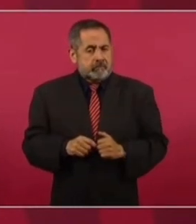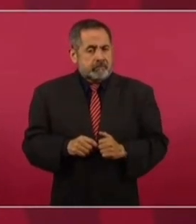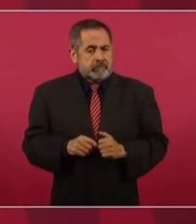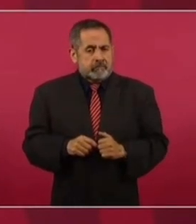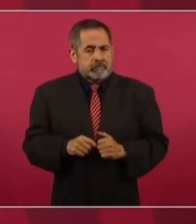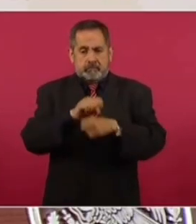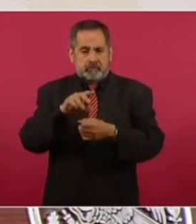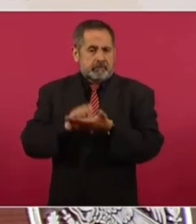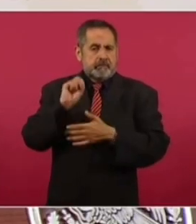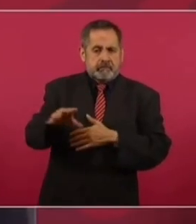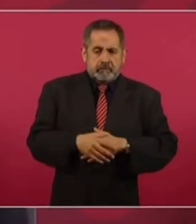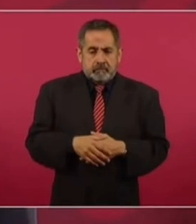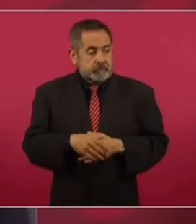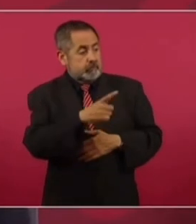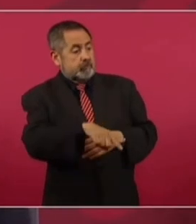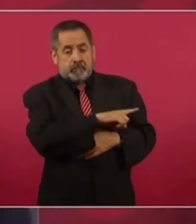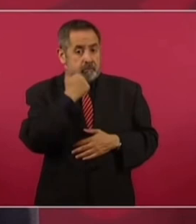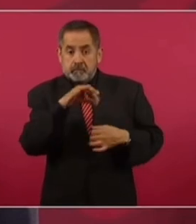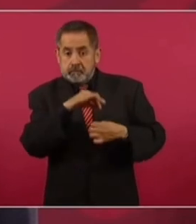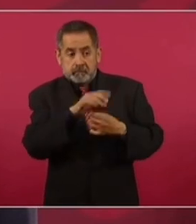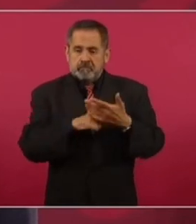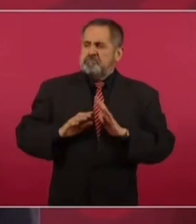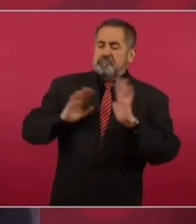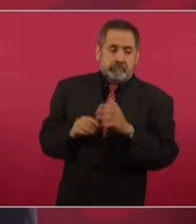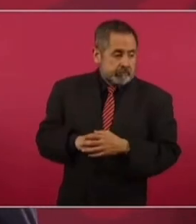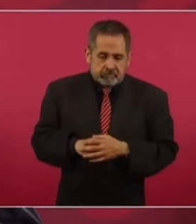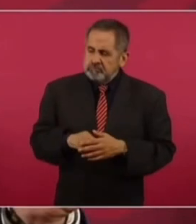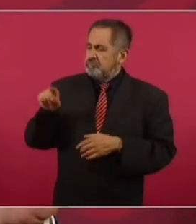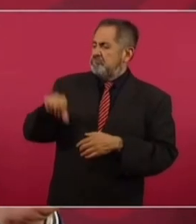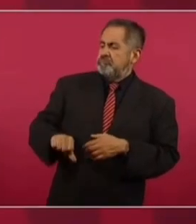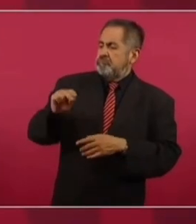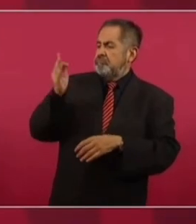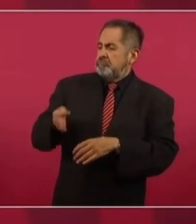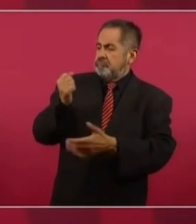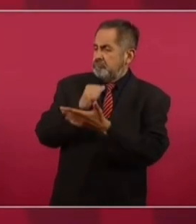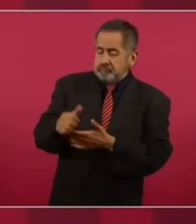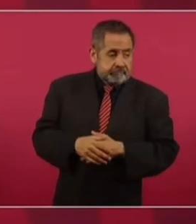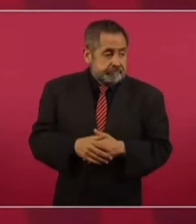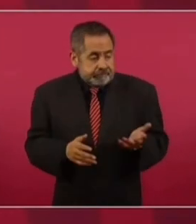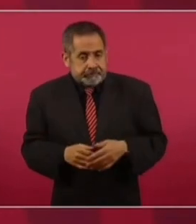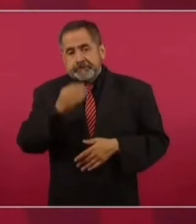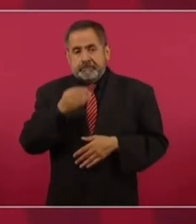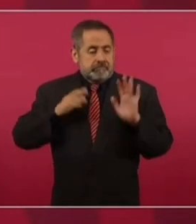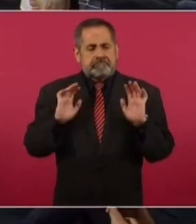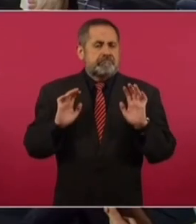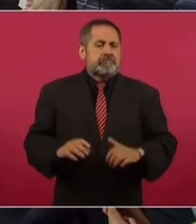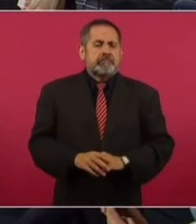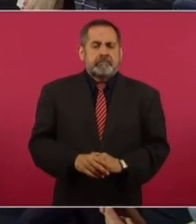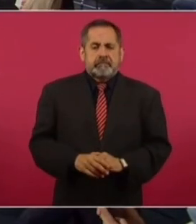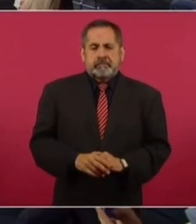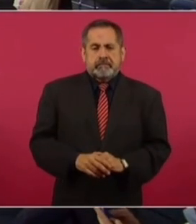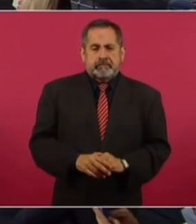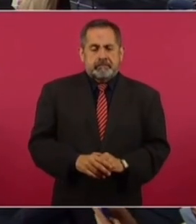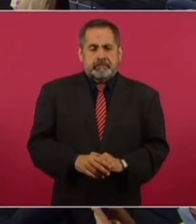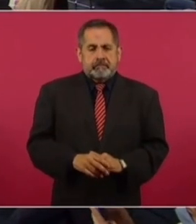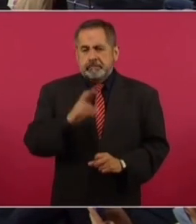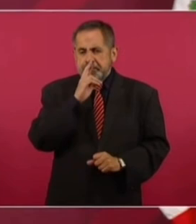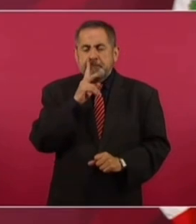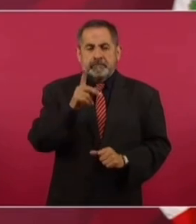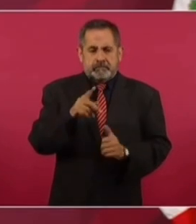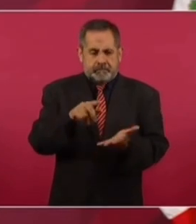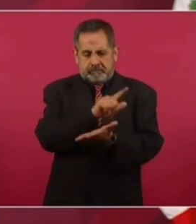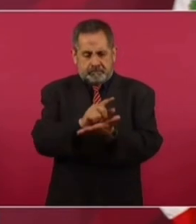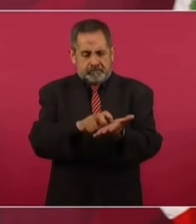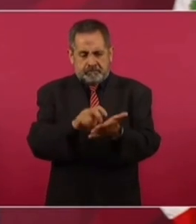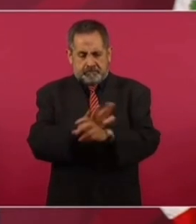el cambio de horario. Si no quieren votar, o la rechazan, pues ni modo, pero ya cumplí. Que sea una reforma, alguna de